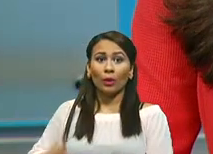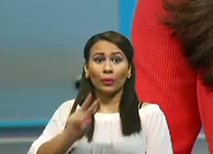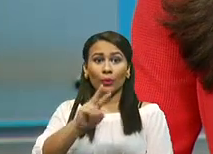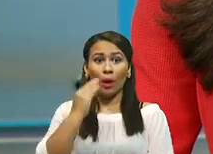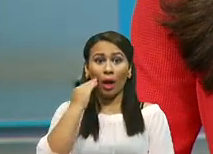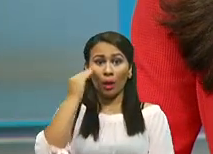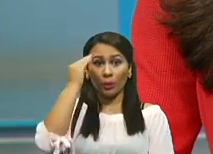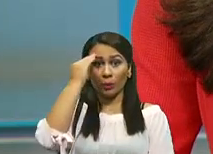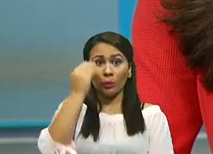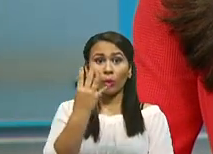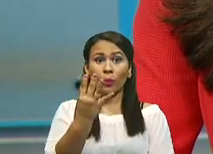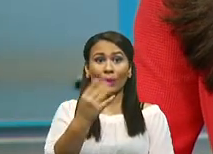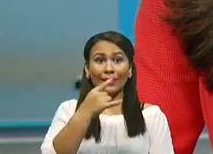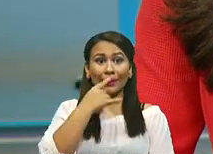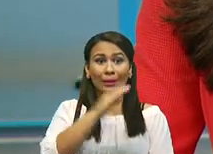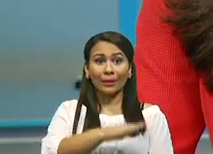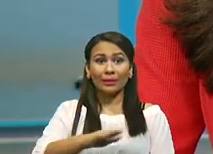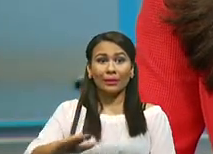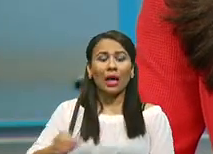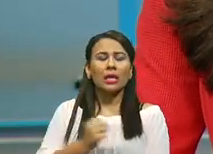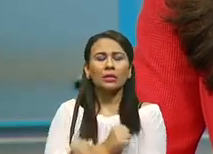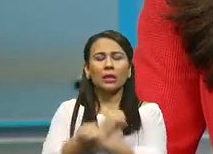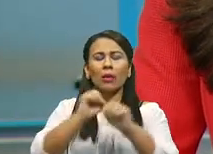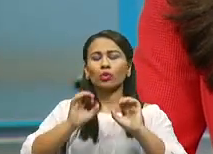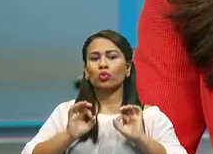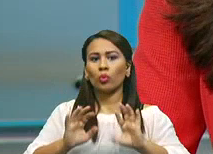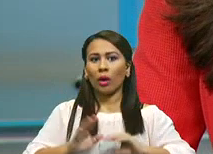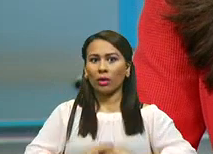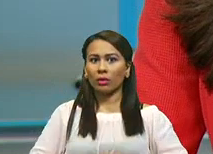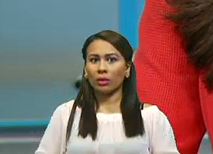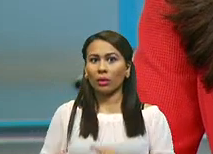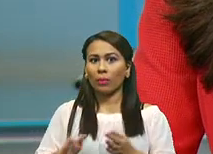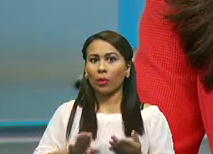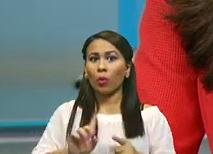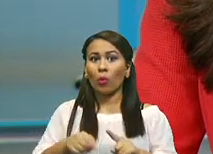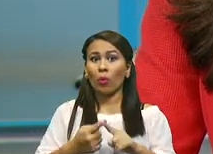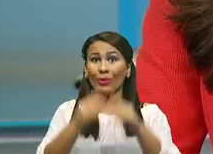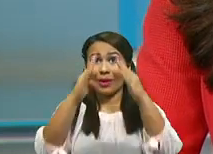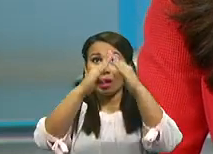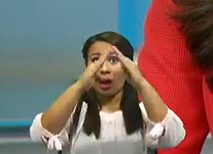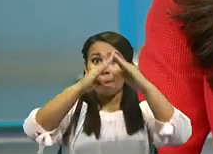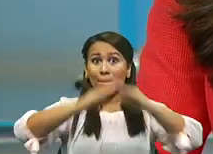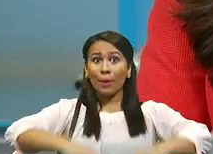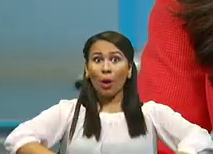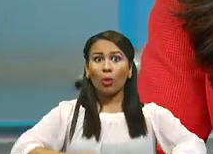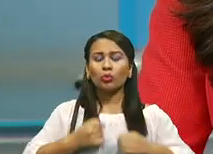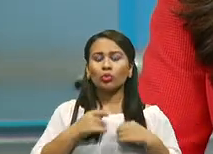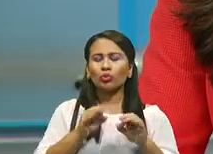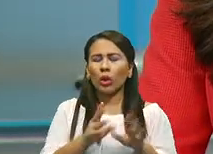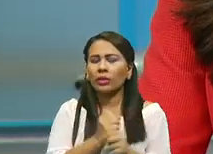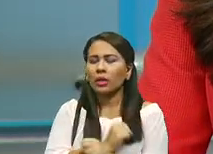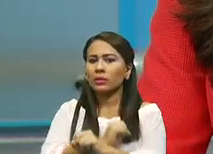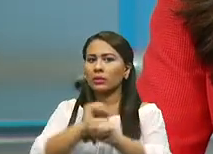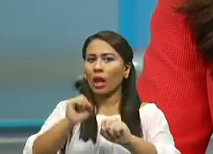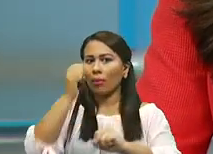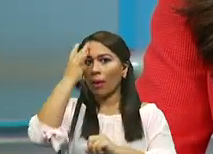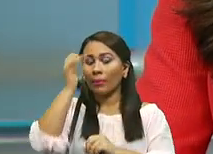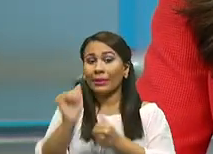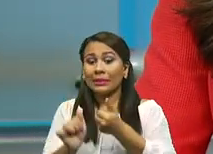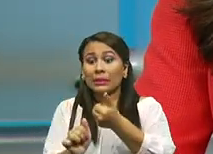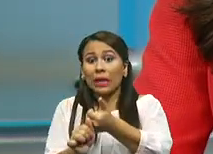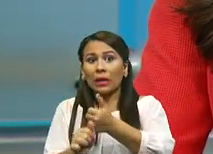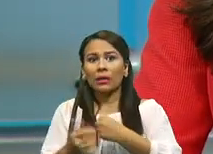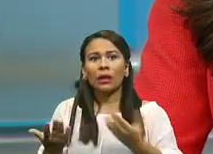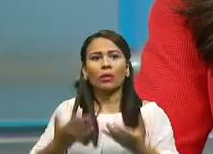adultos y 4 menores de edad se salvaron de morir aplastados cuando la vivienda en la que vivían colapsó producto de las lluvias que soporta la ciudad de